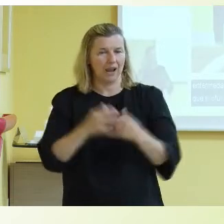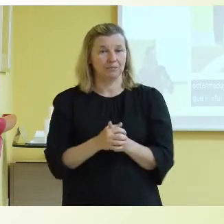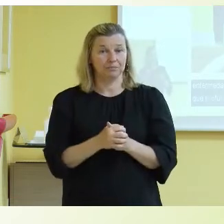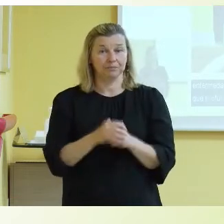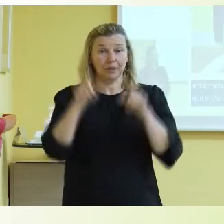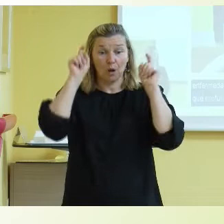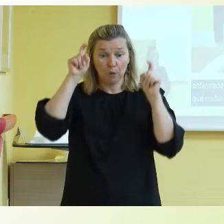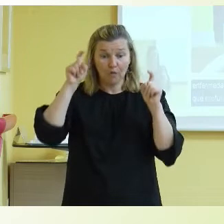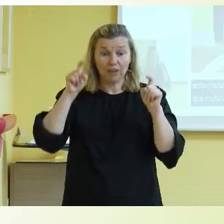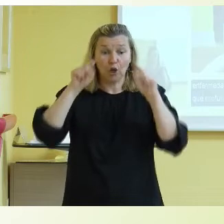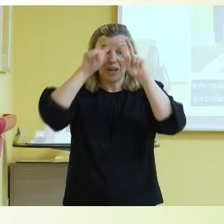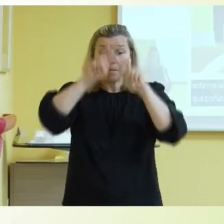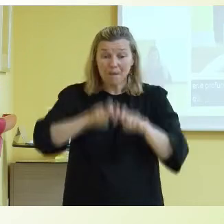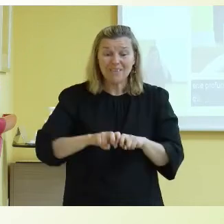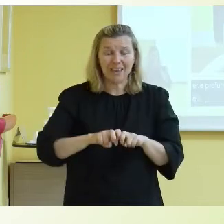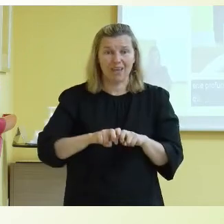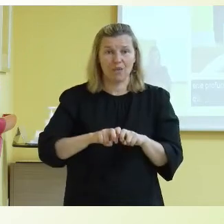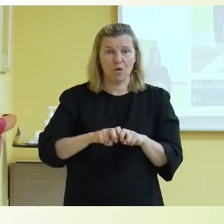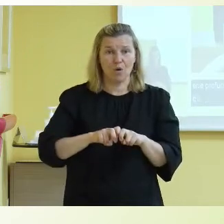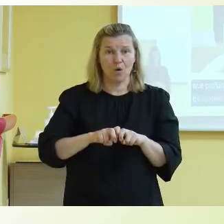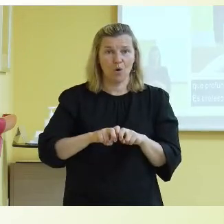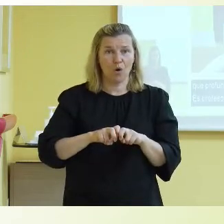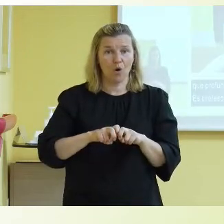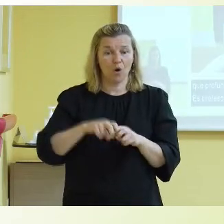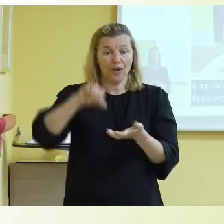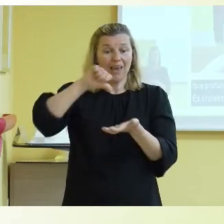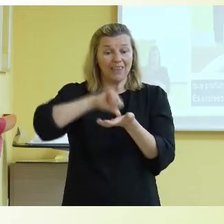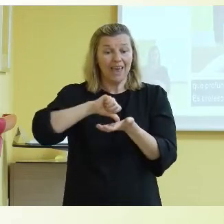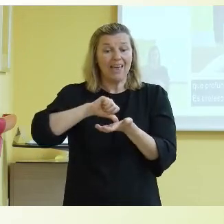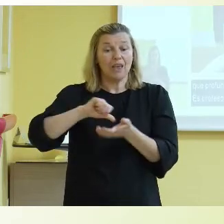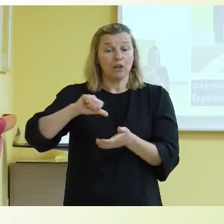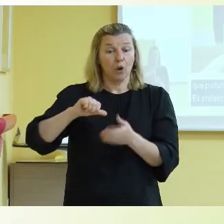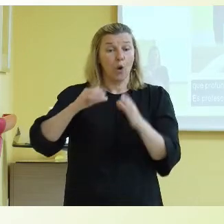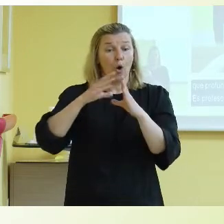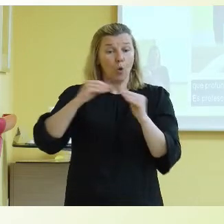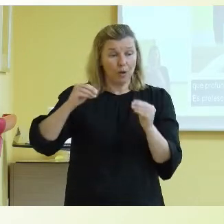de investigación de la OPI, Organismo Público de Investigación del Instituto de Salud Carlos III,